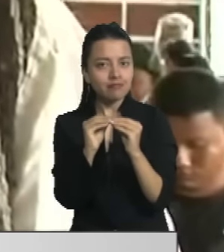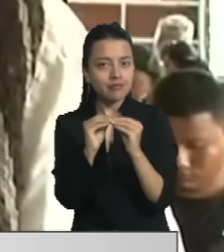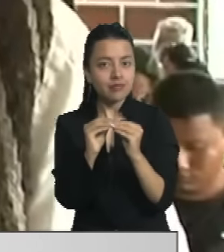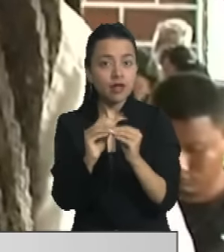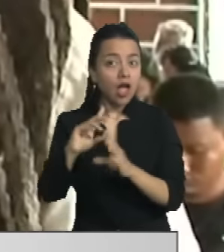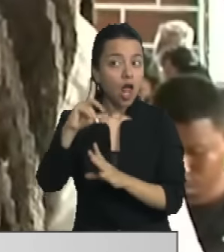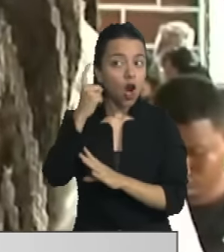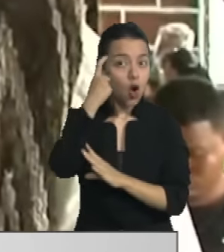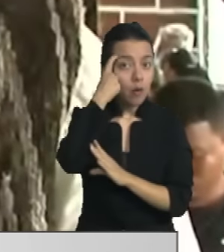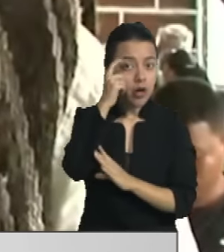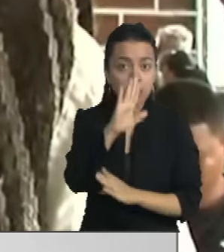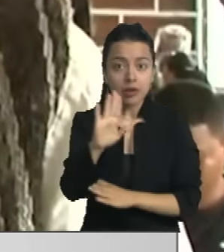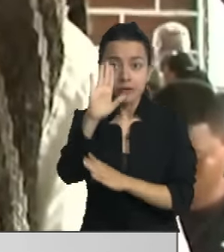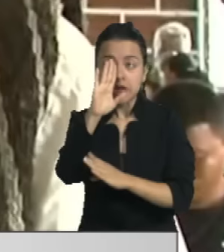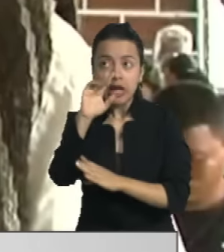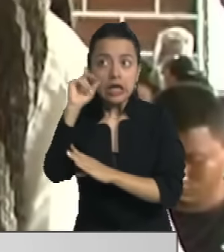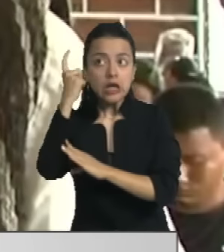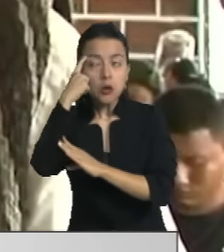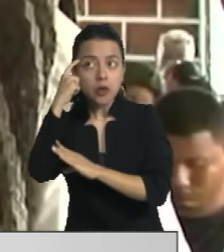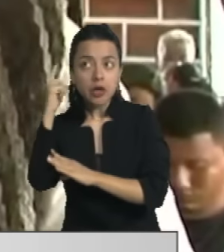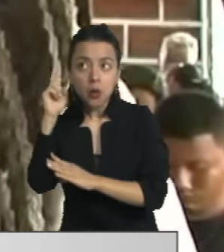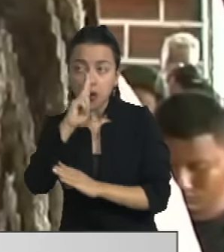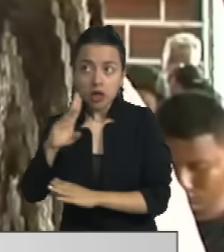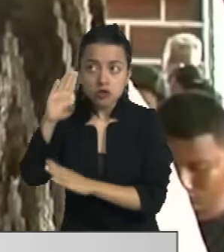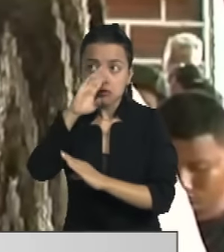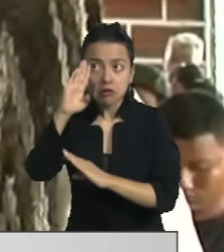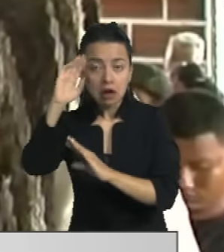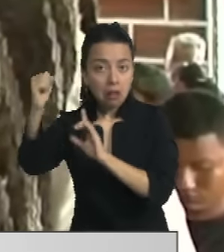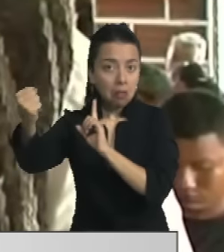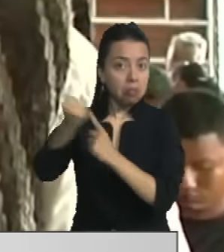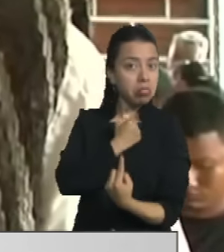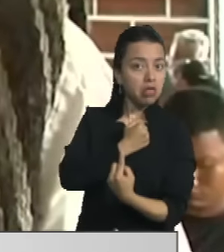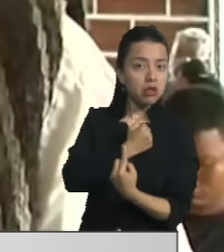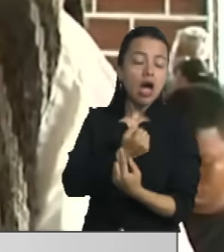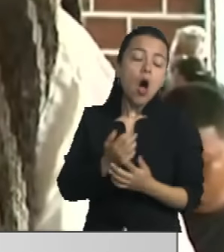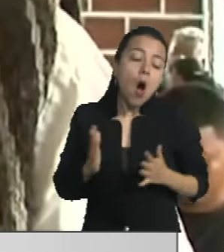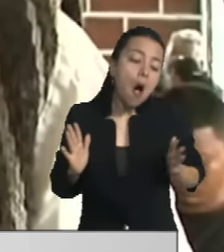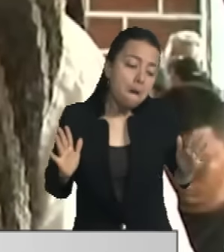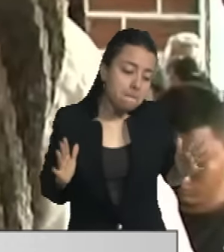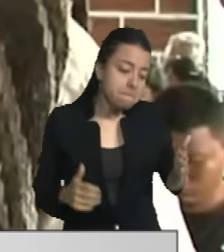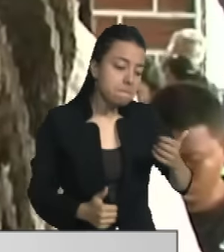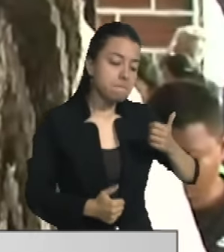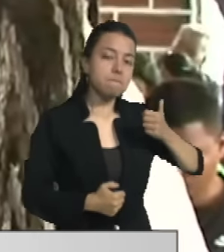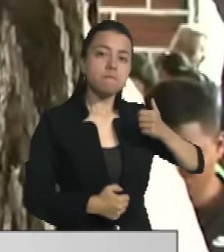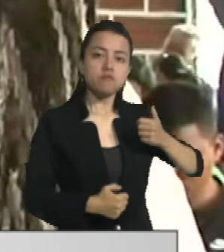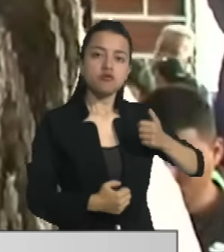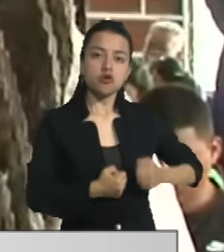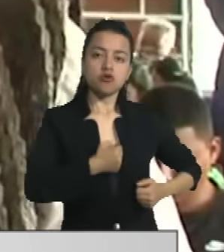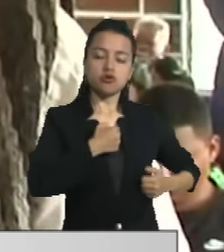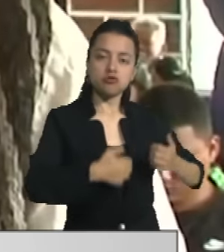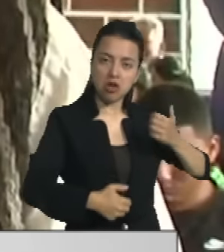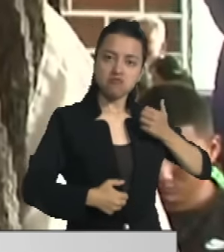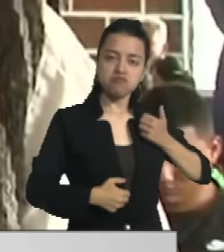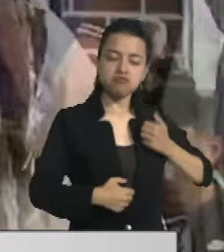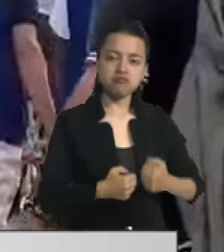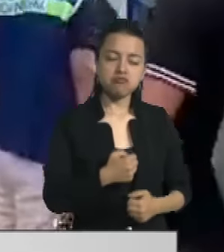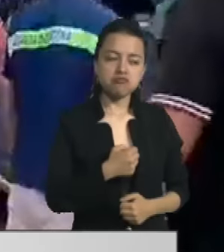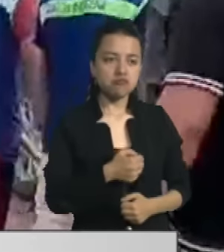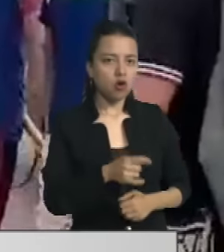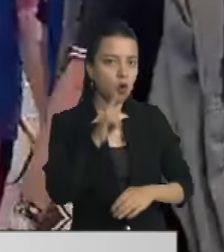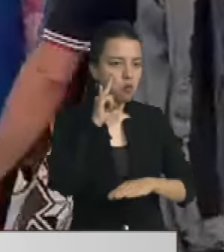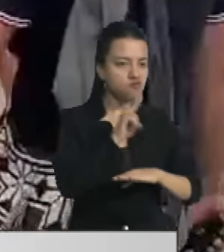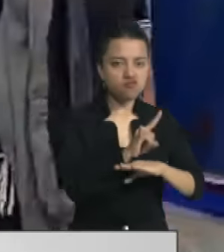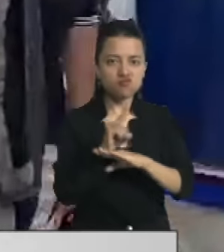departamental y el gobierno nacional no nos escucha pues ya la guardia tomará otras decisiones a frente del asunto eh No la